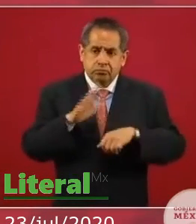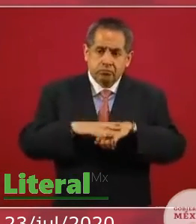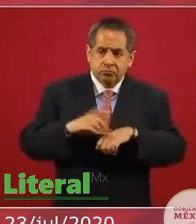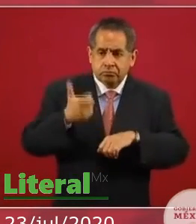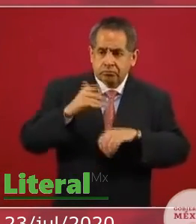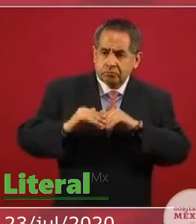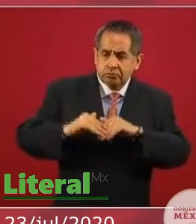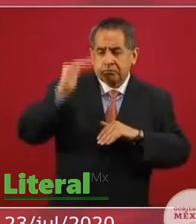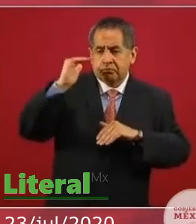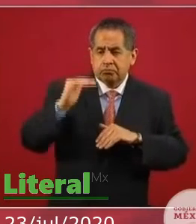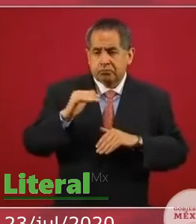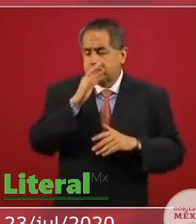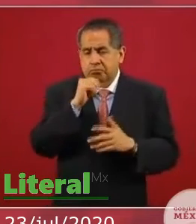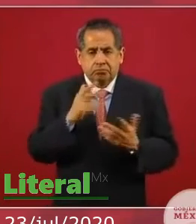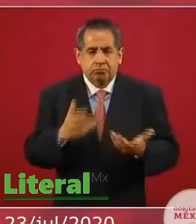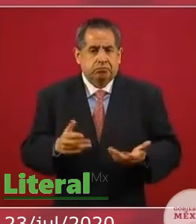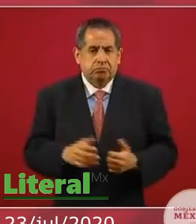avión